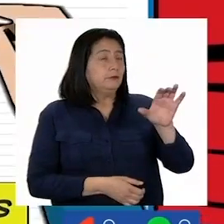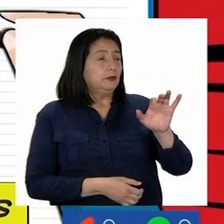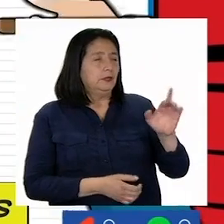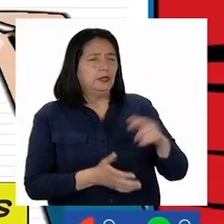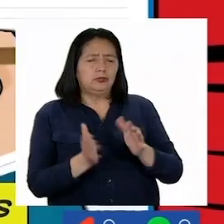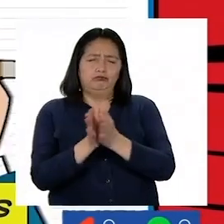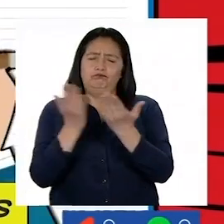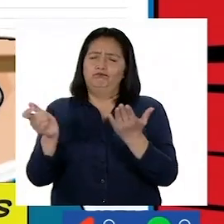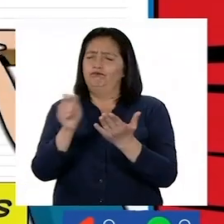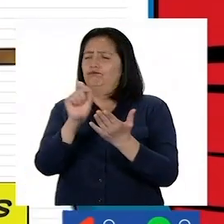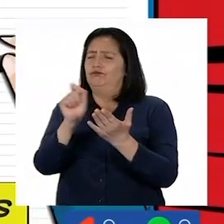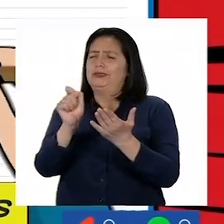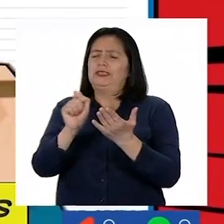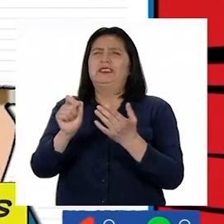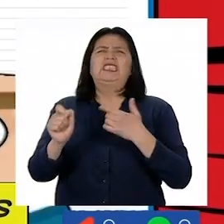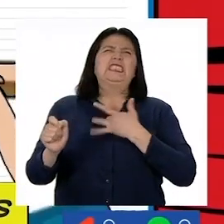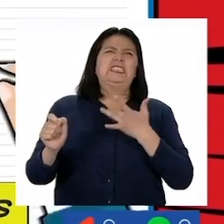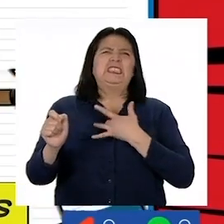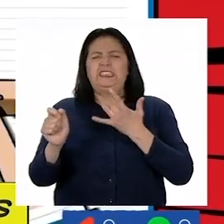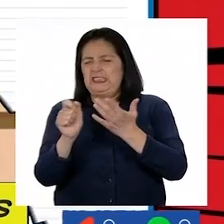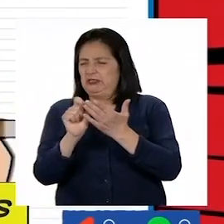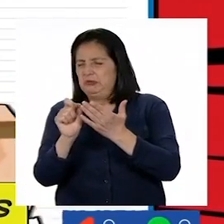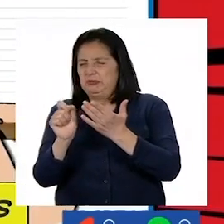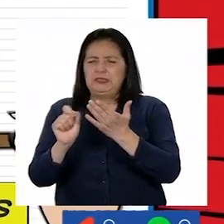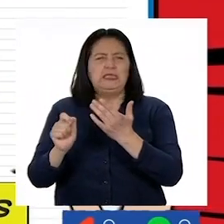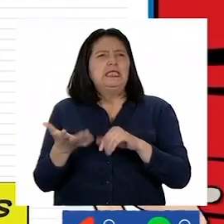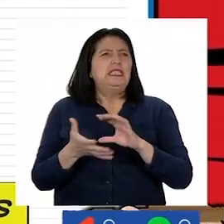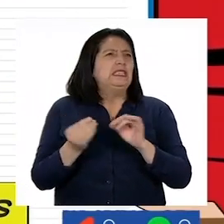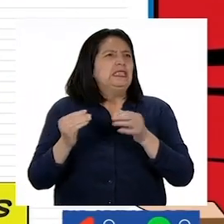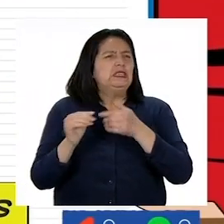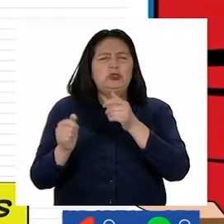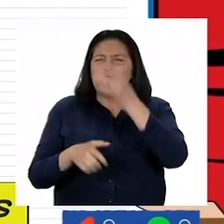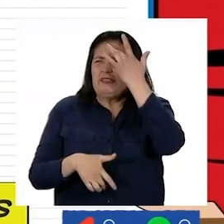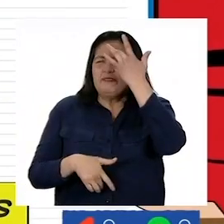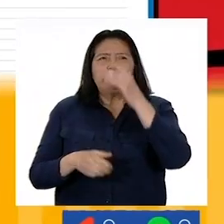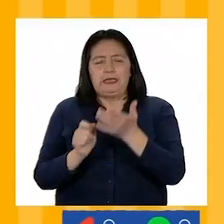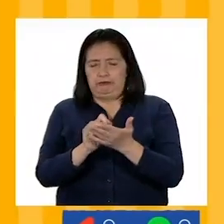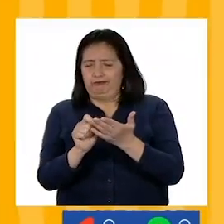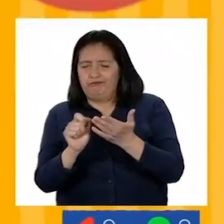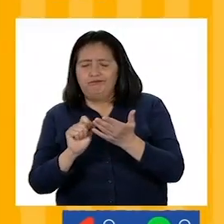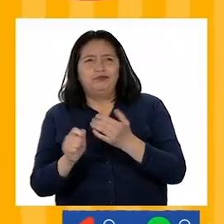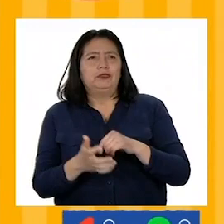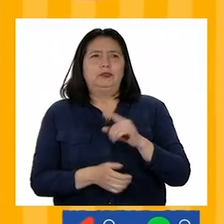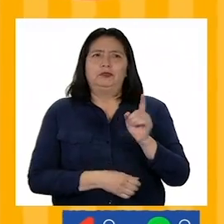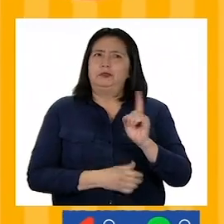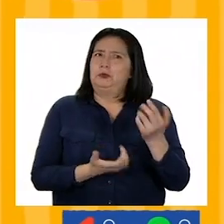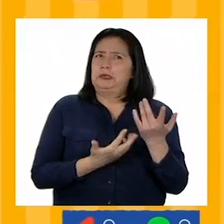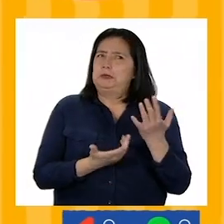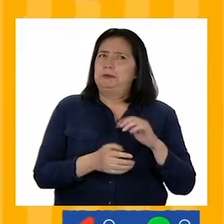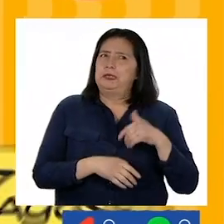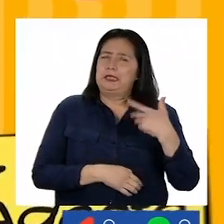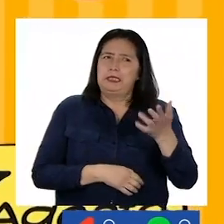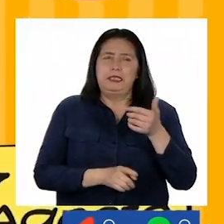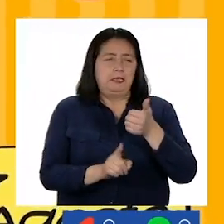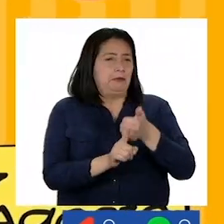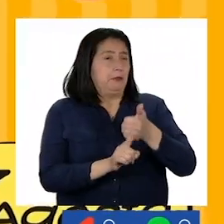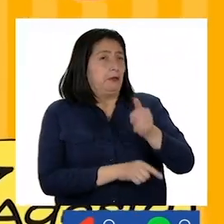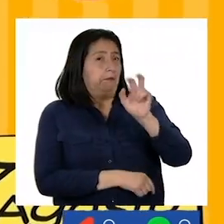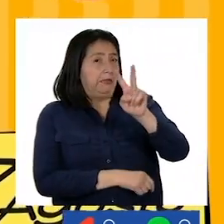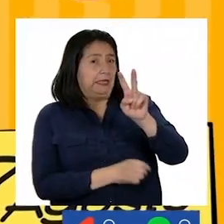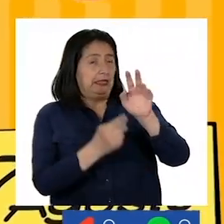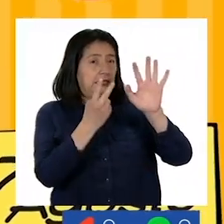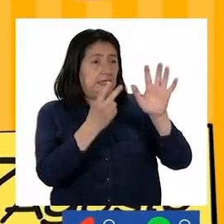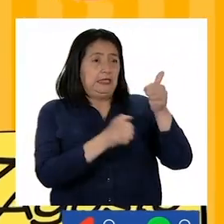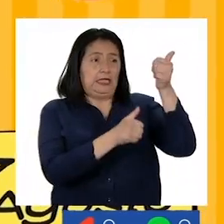agarró su diario y empezó a escribir una minuciosa historia clínica de su enfermedad. no esperaría más y el mismo 27